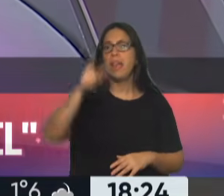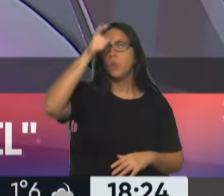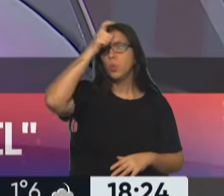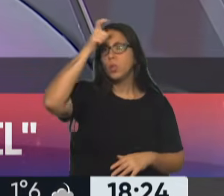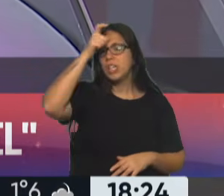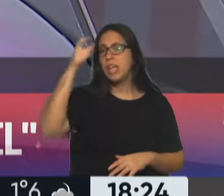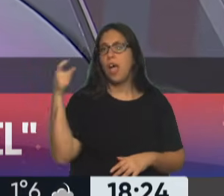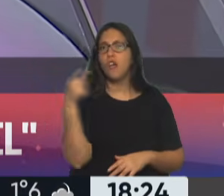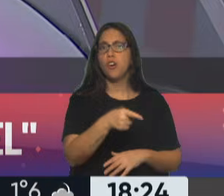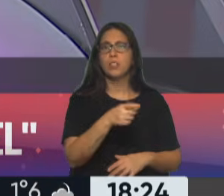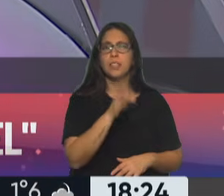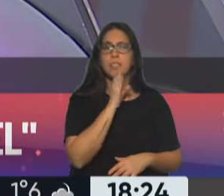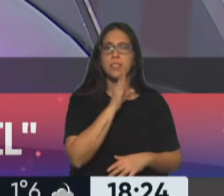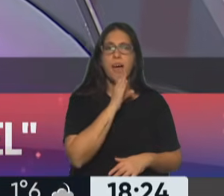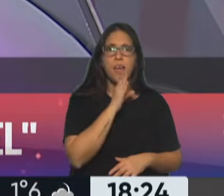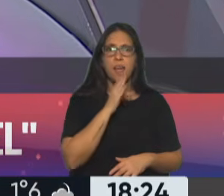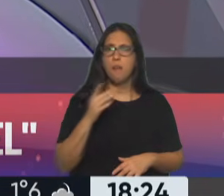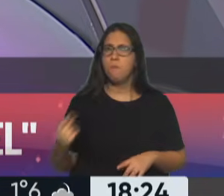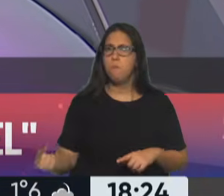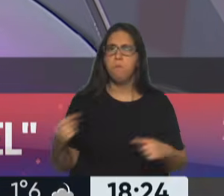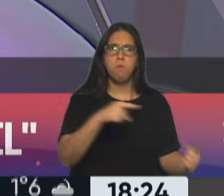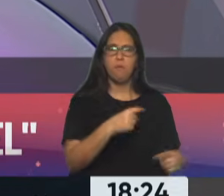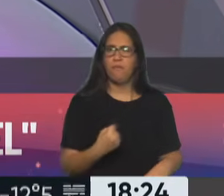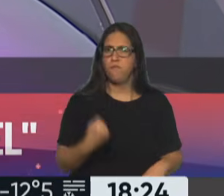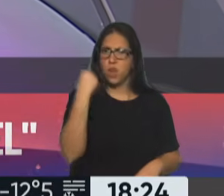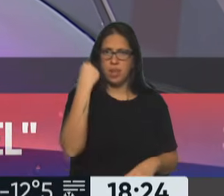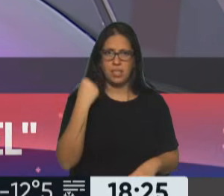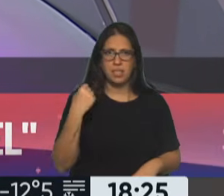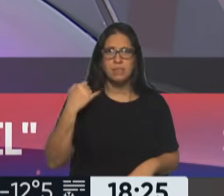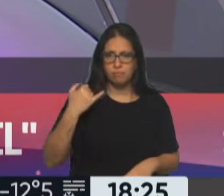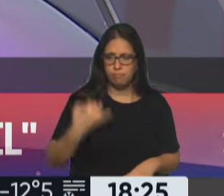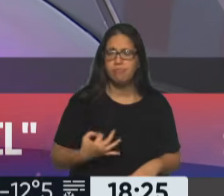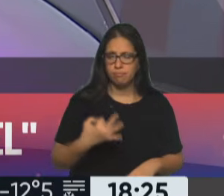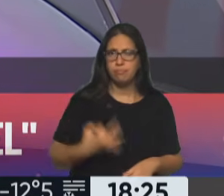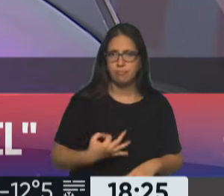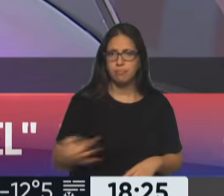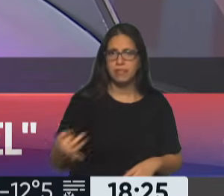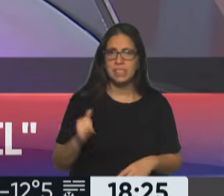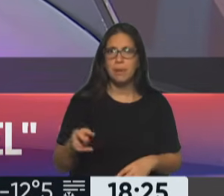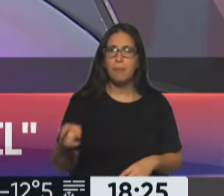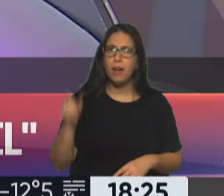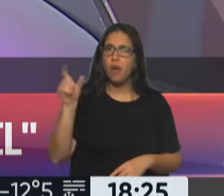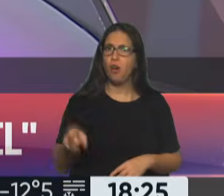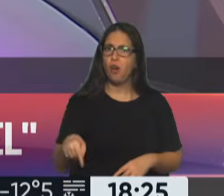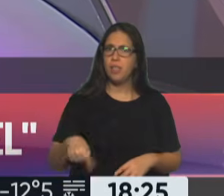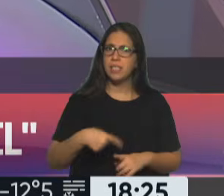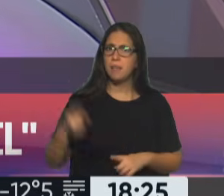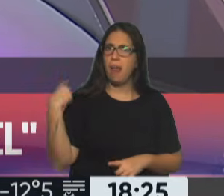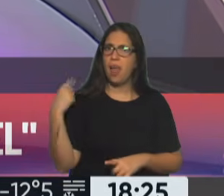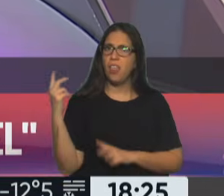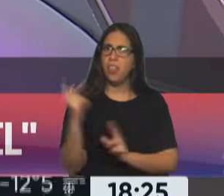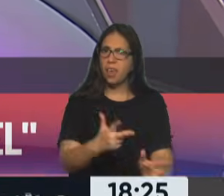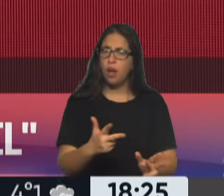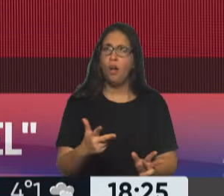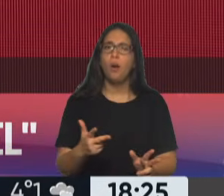contra Israel, o por lo menos de Erdogan contra Netanyahu, es muy fuerte, pero esta semana Erdogan planteó algo que me parece muy interesante, que dijo